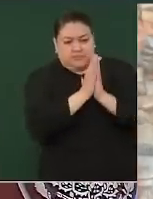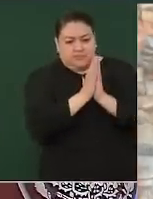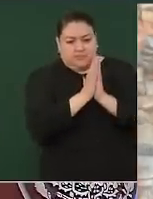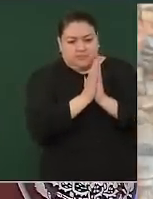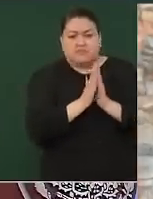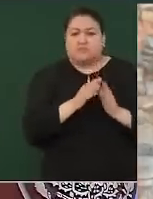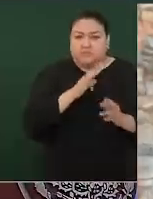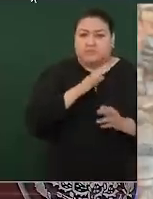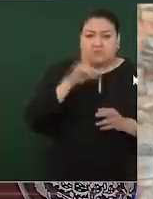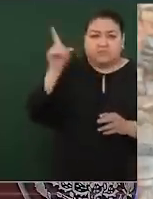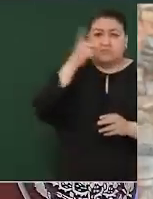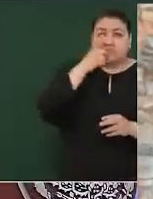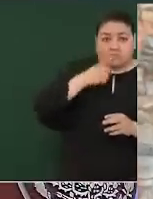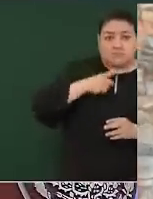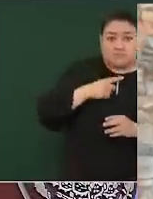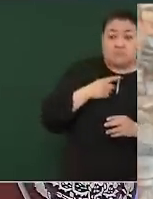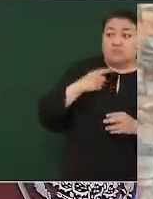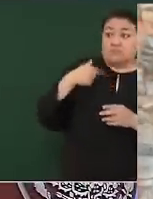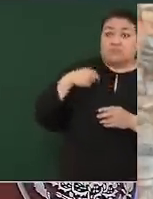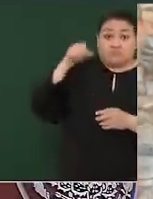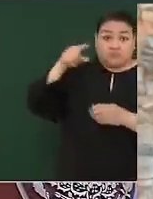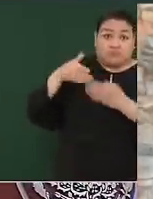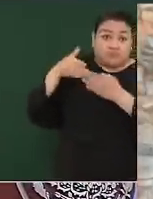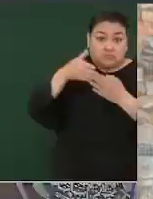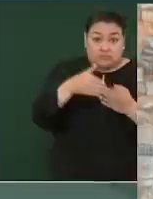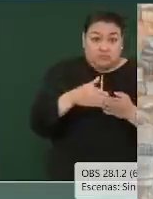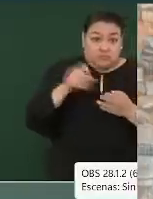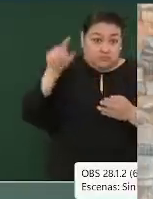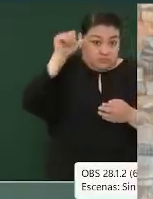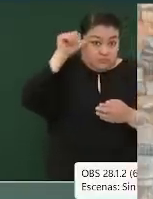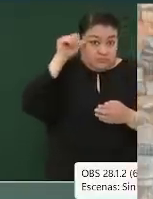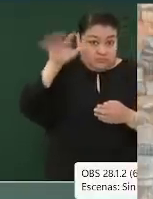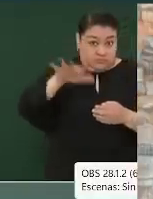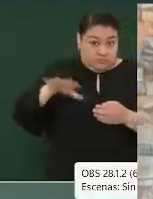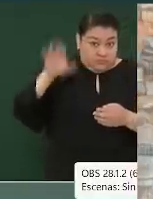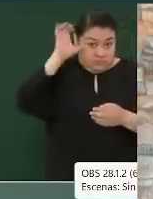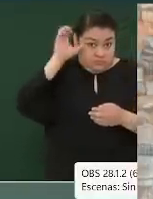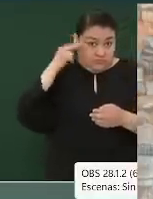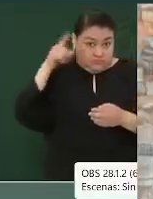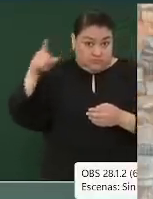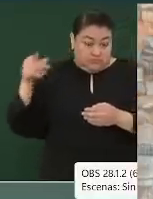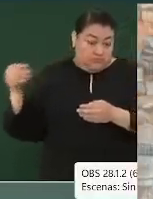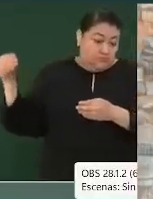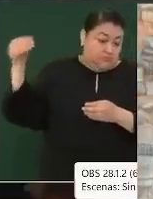de que llegaba a fentanilo de China